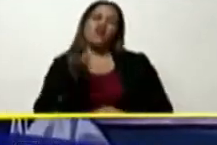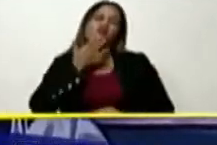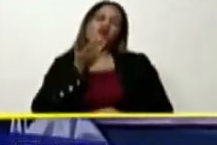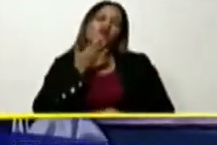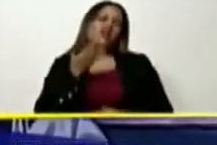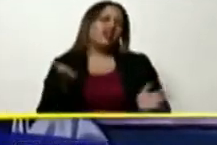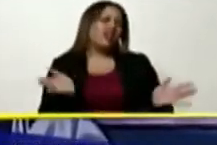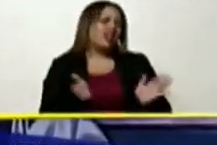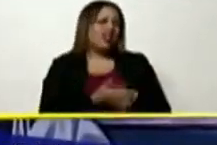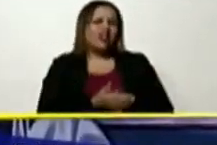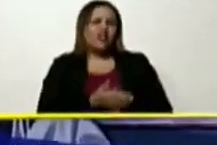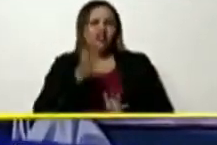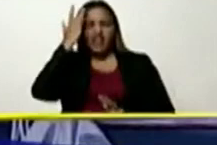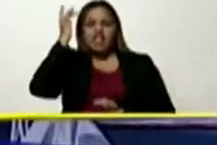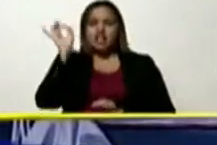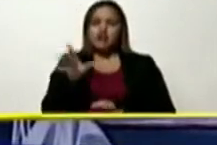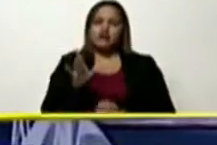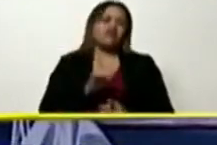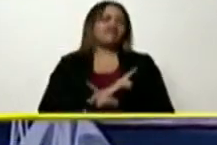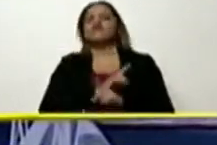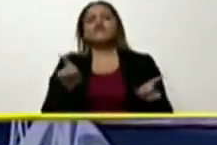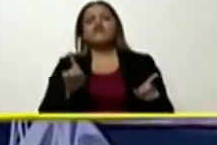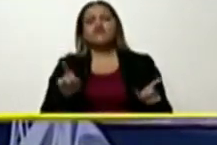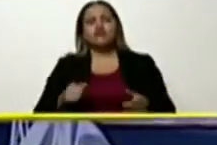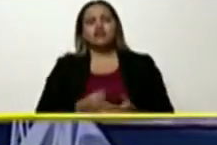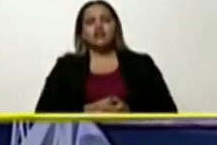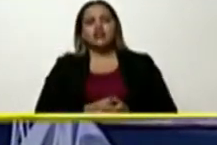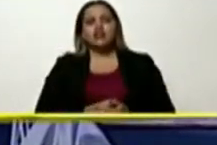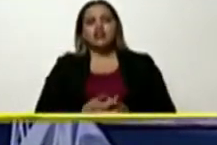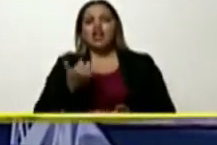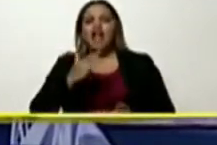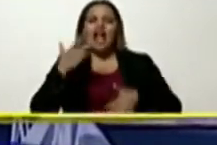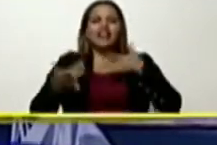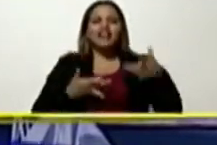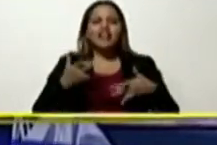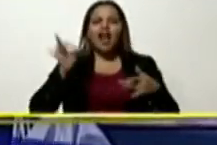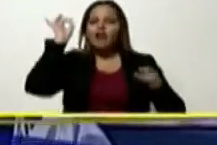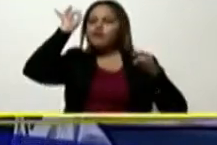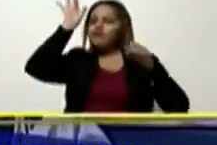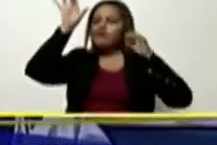aburridas, fastidiosas, sino sean actos de creación.